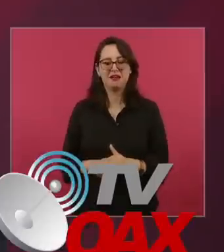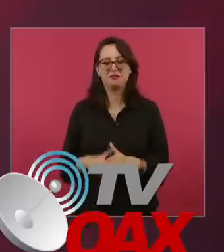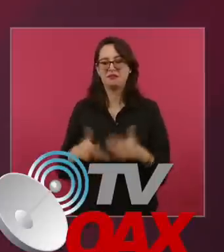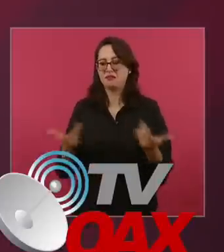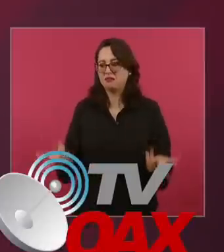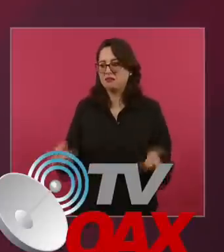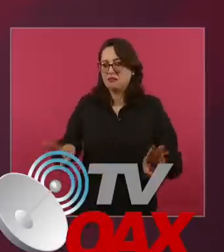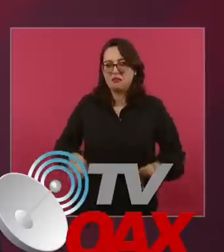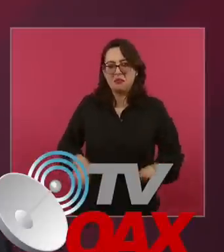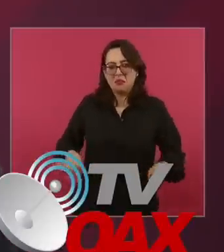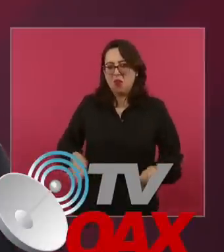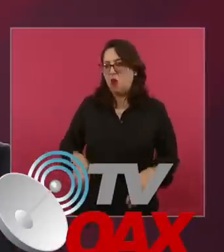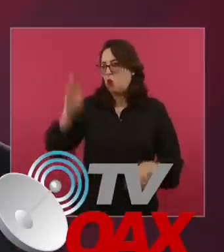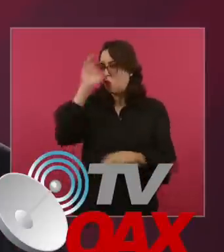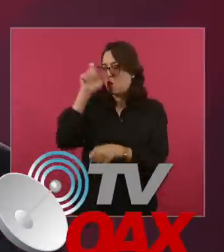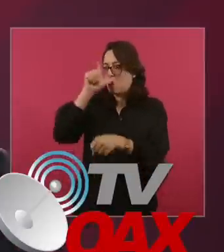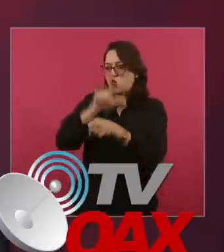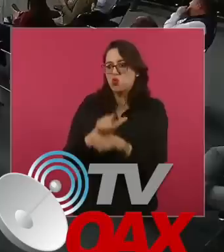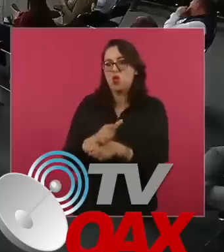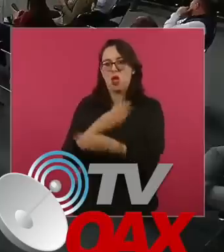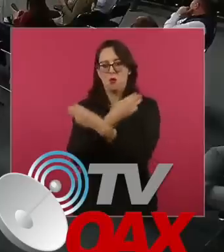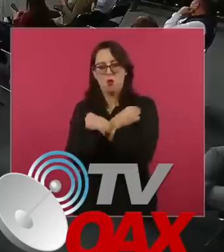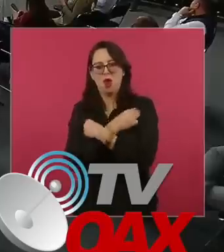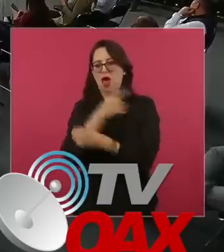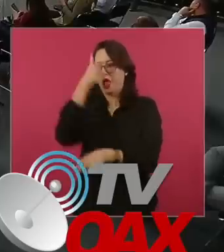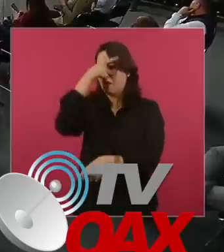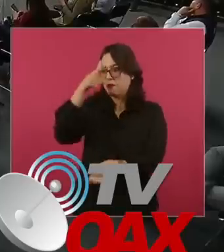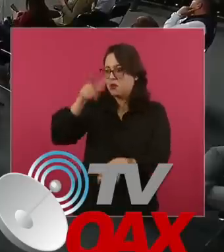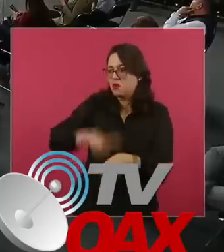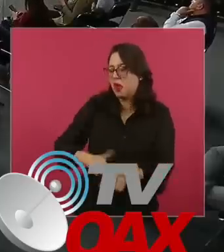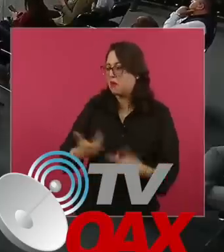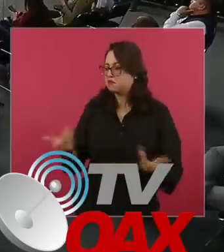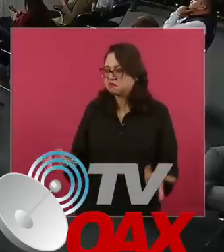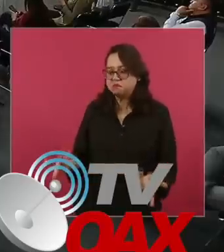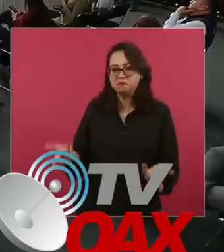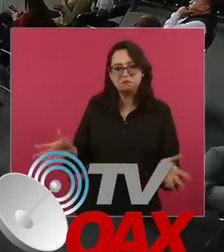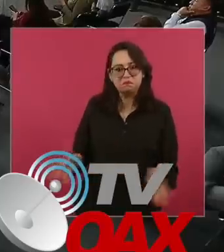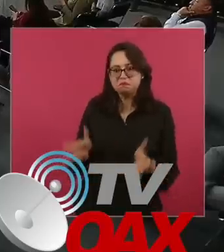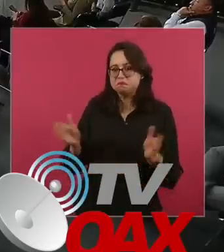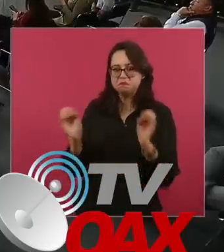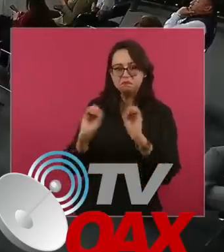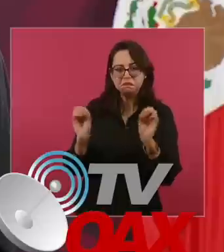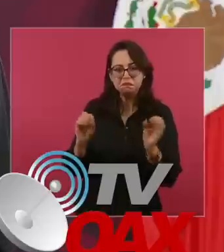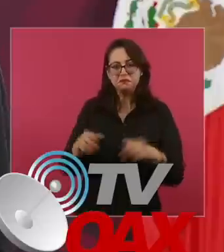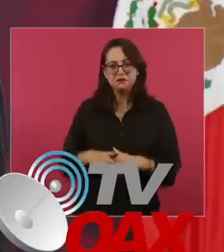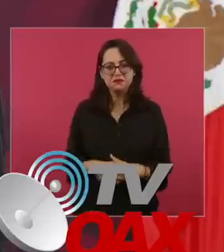fortalecer valores culturales, morales, espirituales,